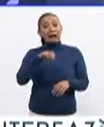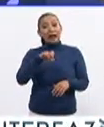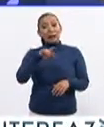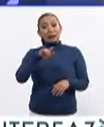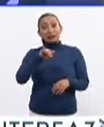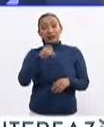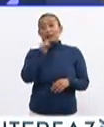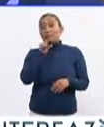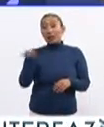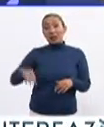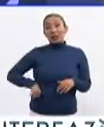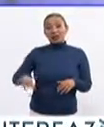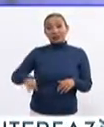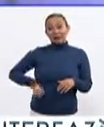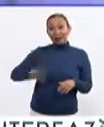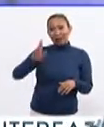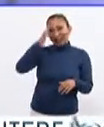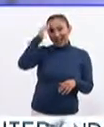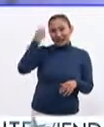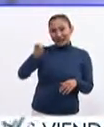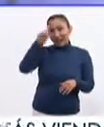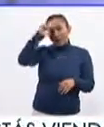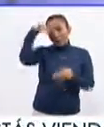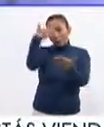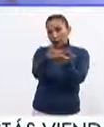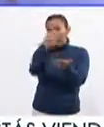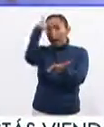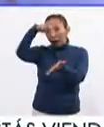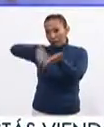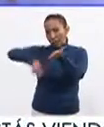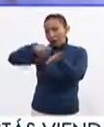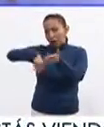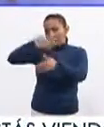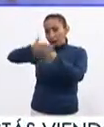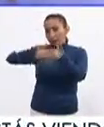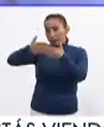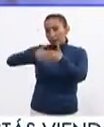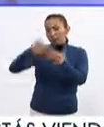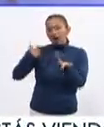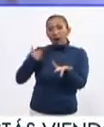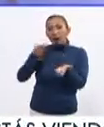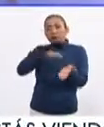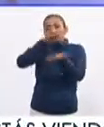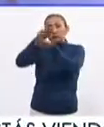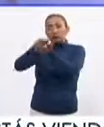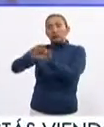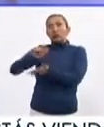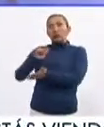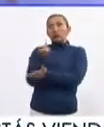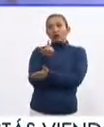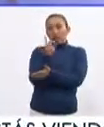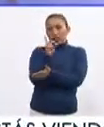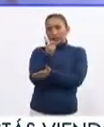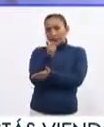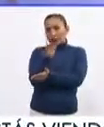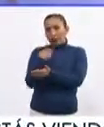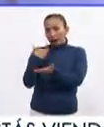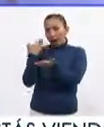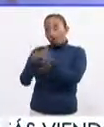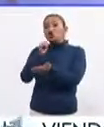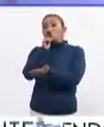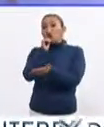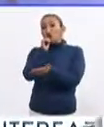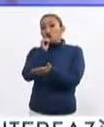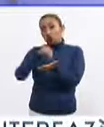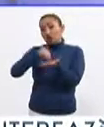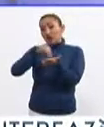también, es interesante recordar que esta propuesta de reforma, que como bien lo mencionas en tu nota, fue enviada el 12 de diciembre, todavía